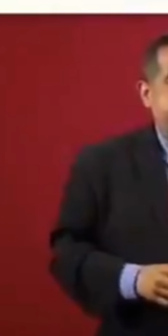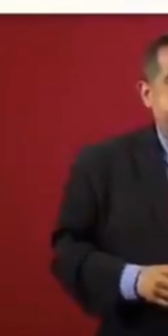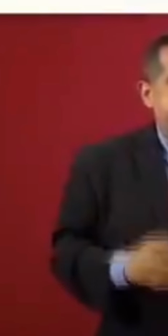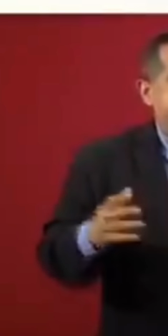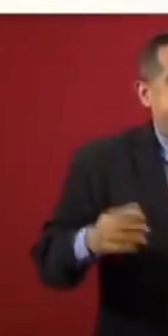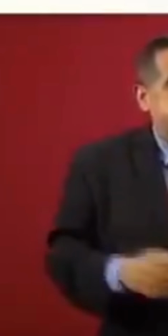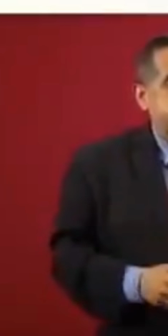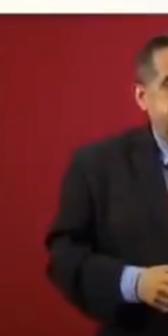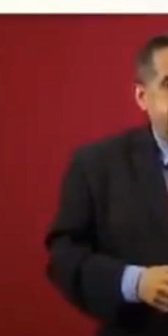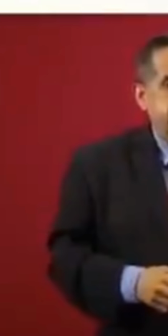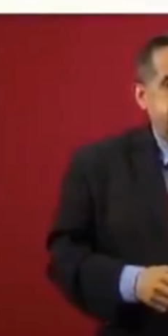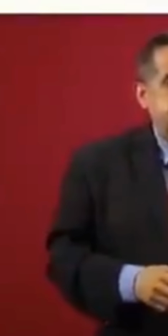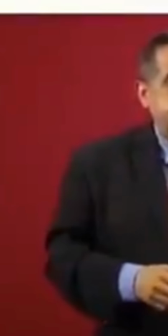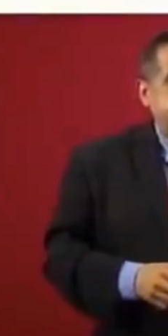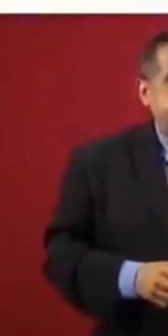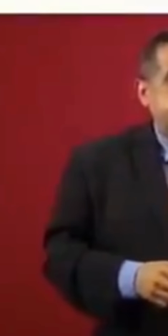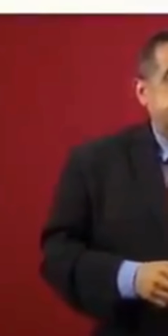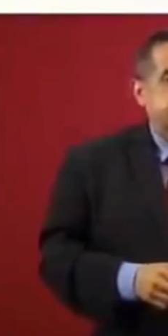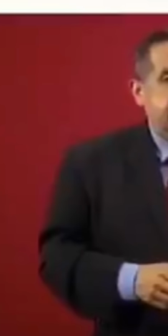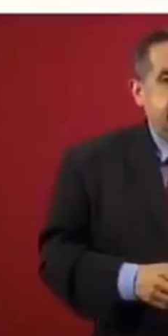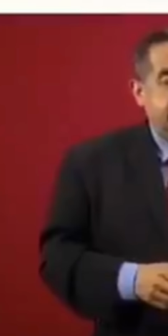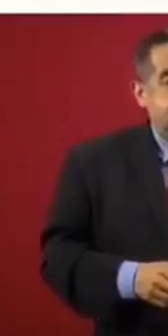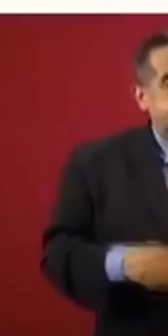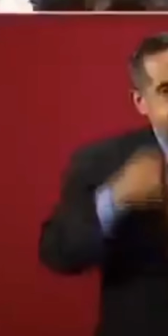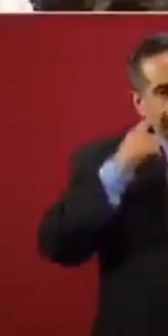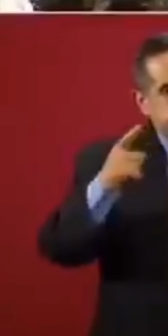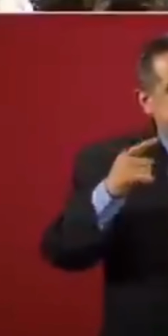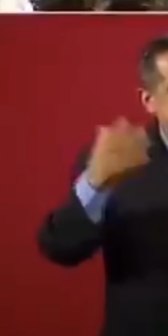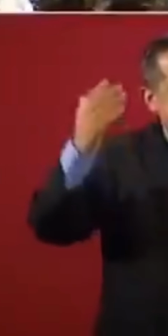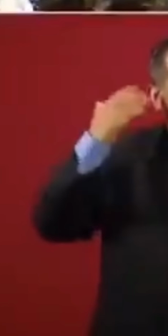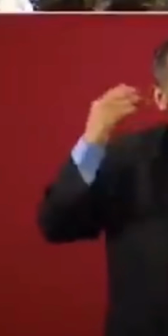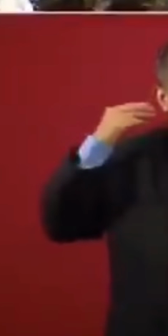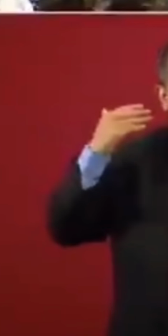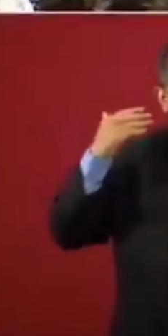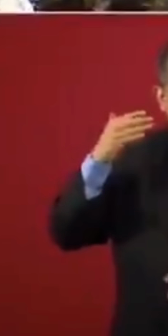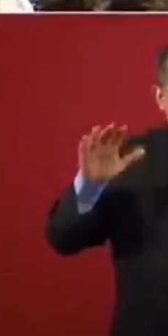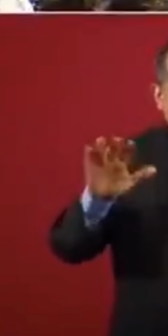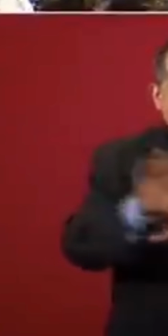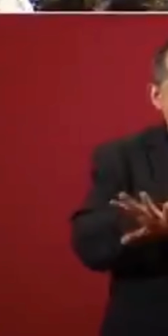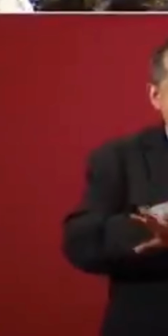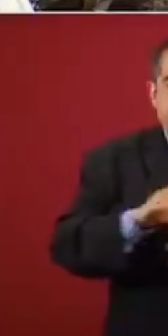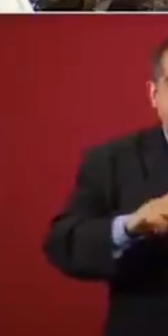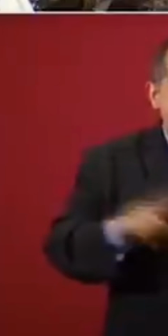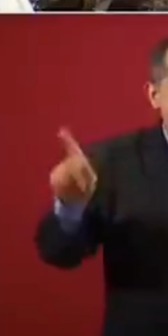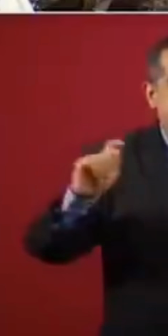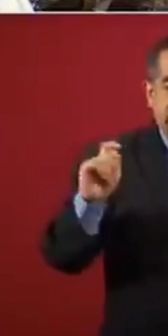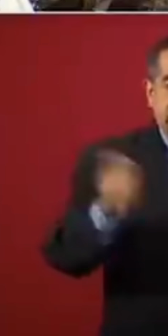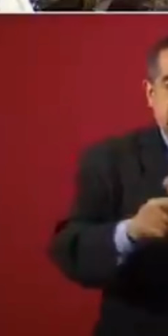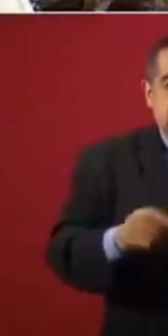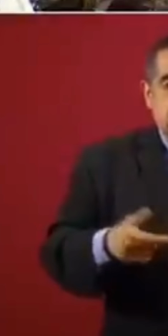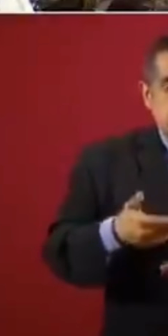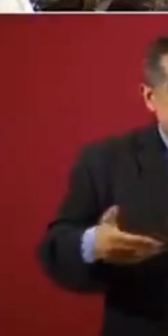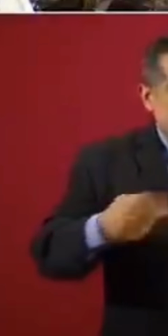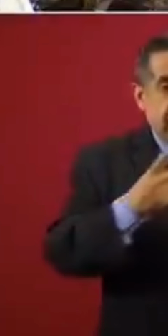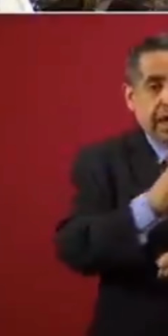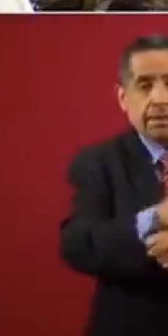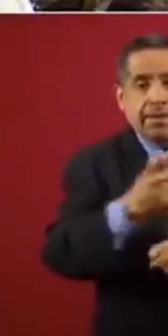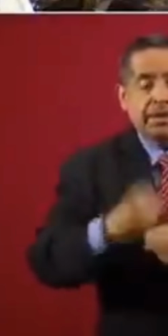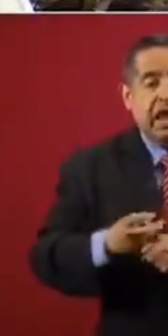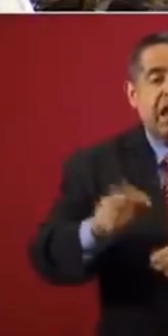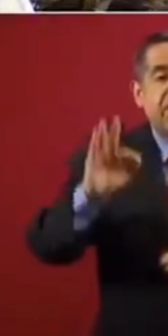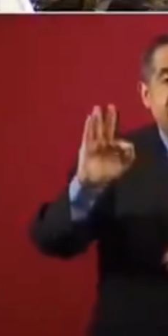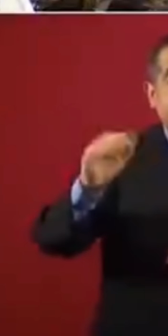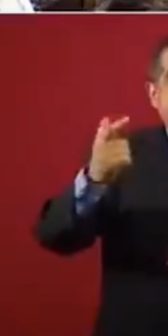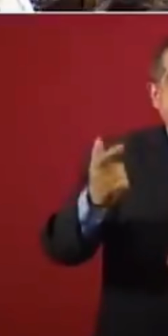Miren cómo han cambiado las cosas. Invité al fiscal general